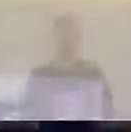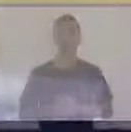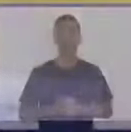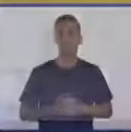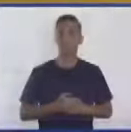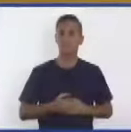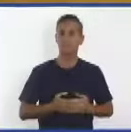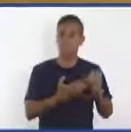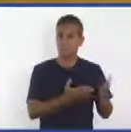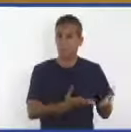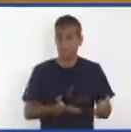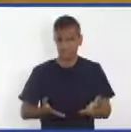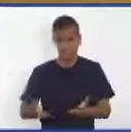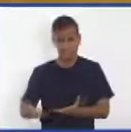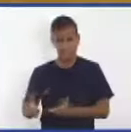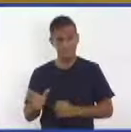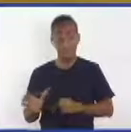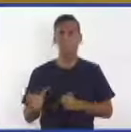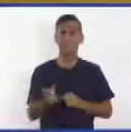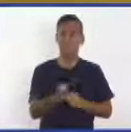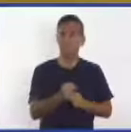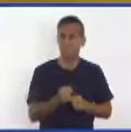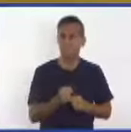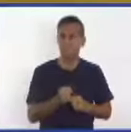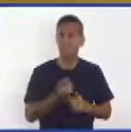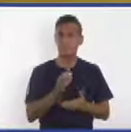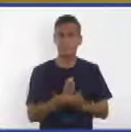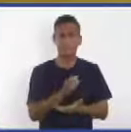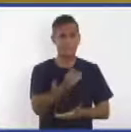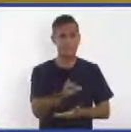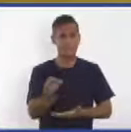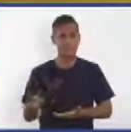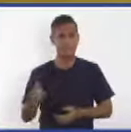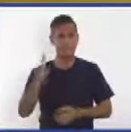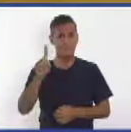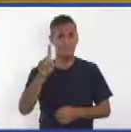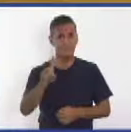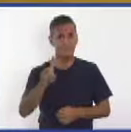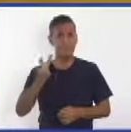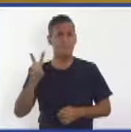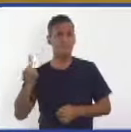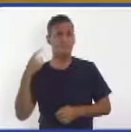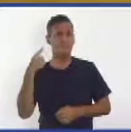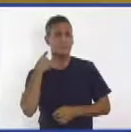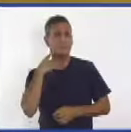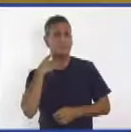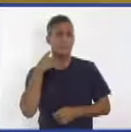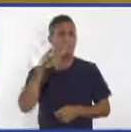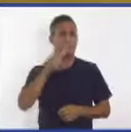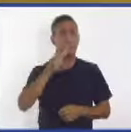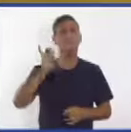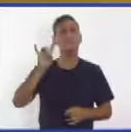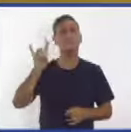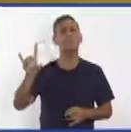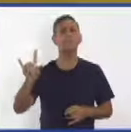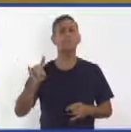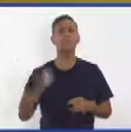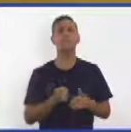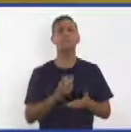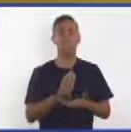les damos la bienvenida a todos los estudiantes de 1º y 2º año de las 29 escuelas